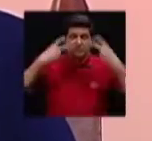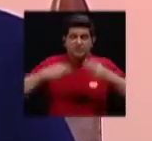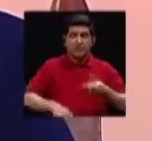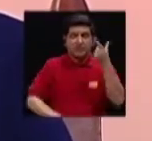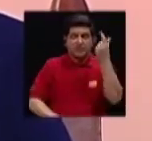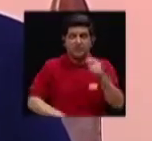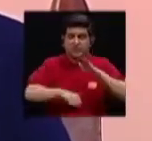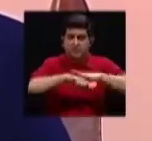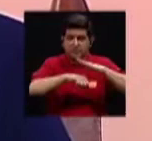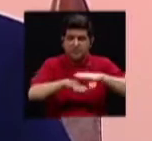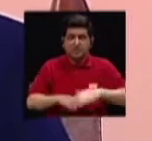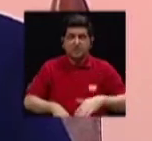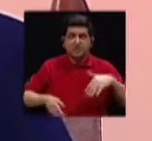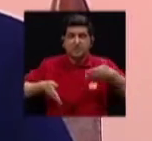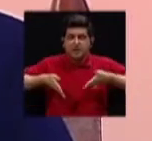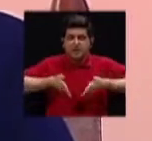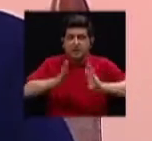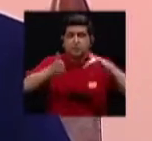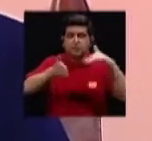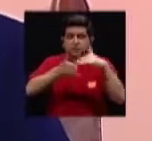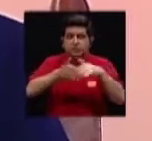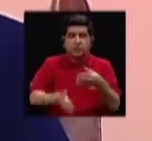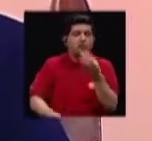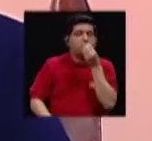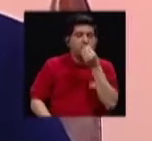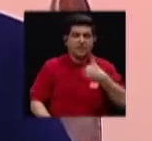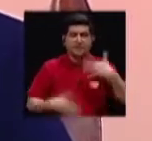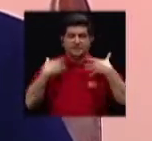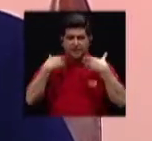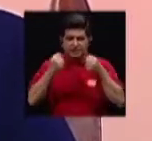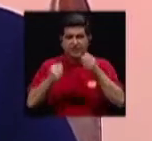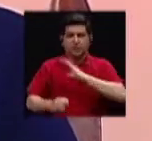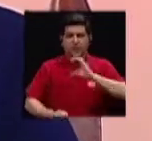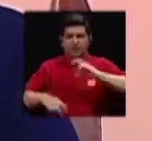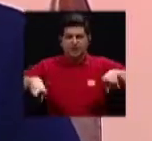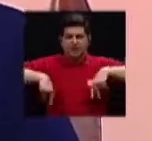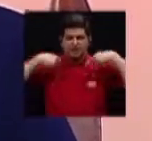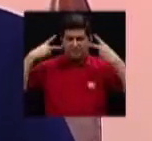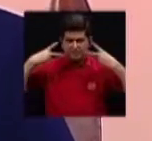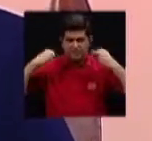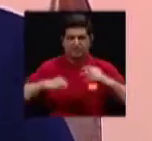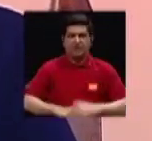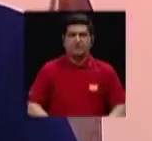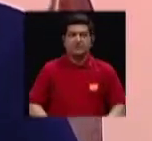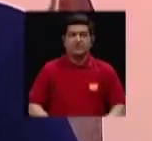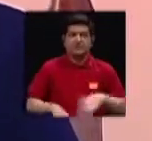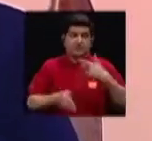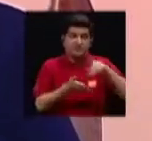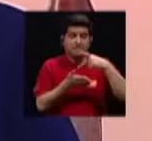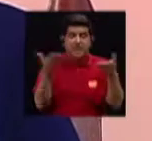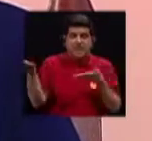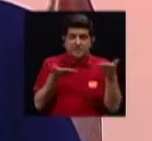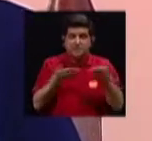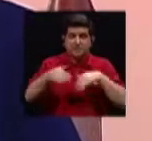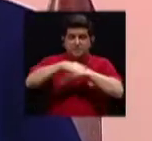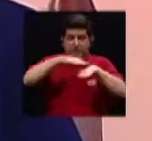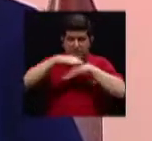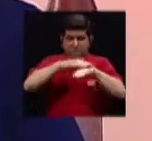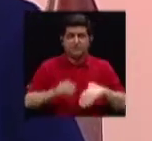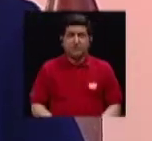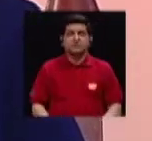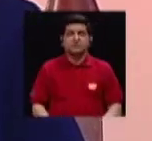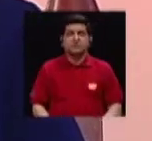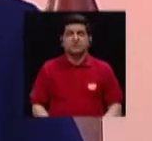hijos estudien, coman, tengan salud, tengan calidad de vida, se paguen los servicios básicos de luz,